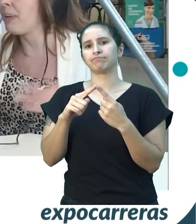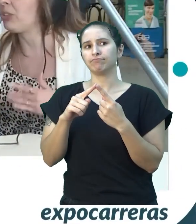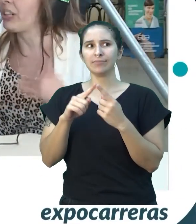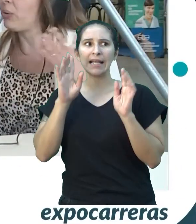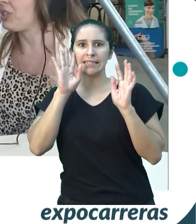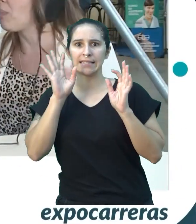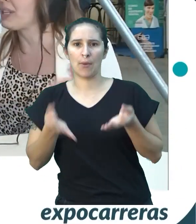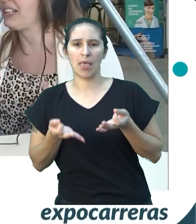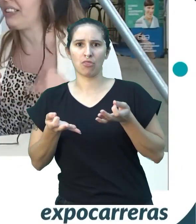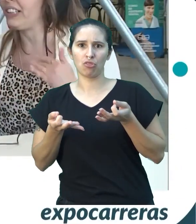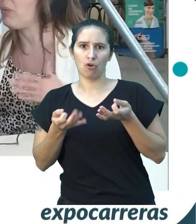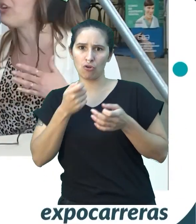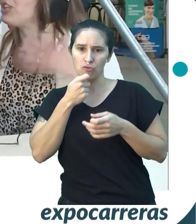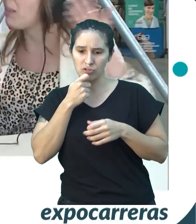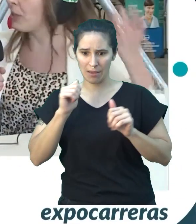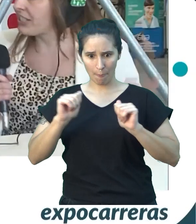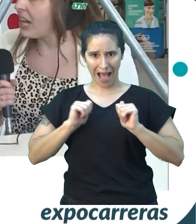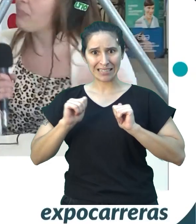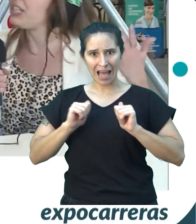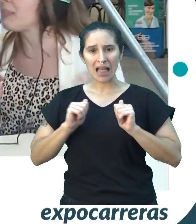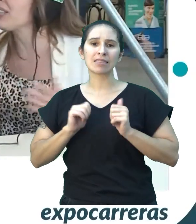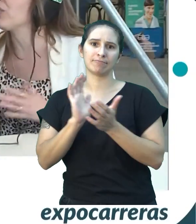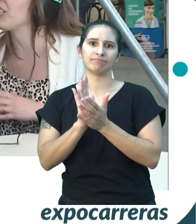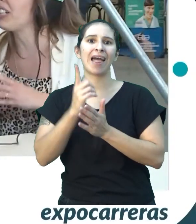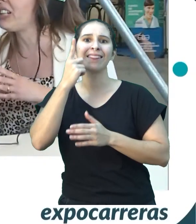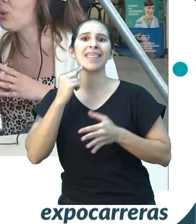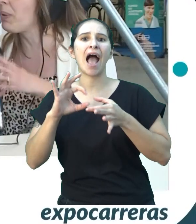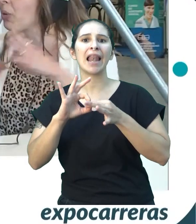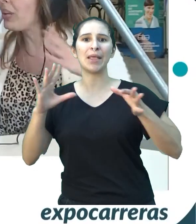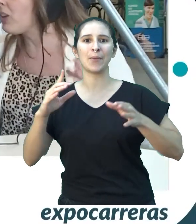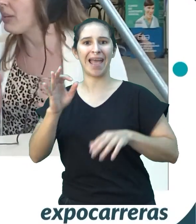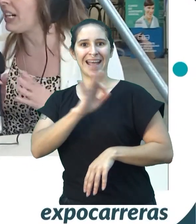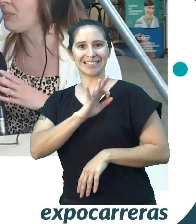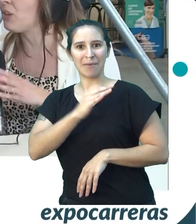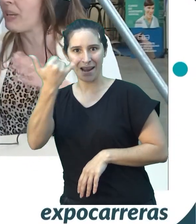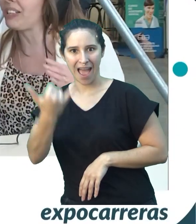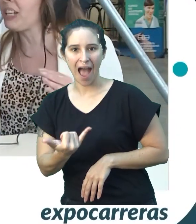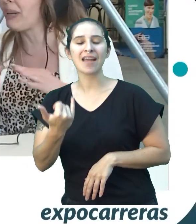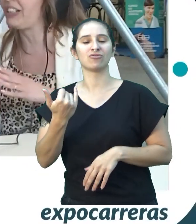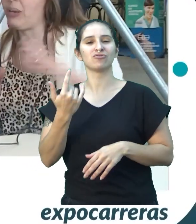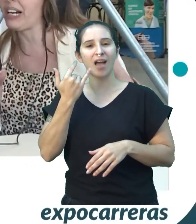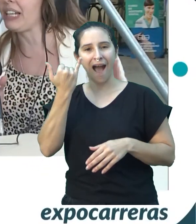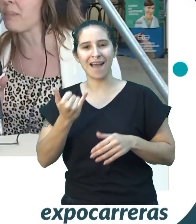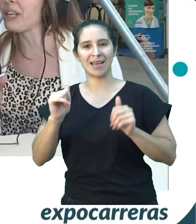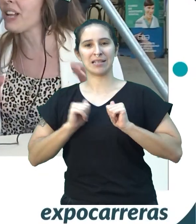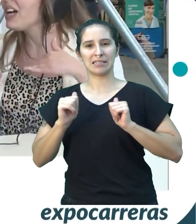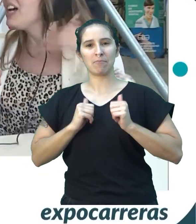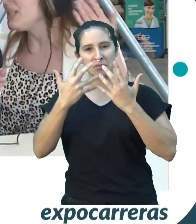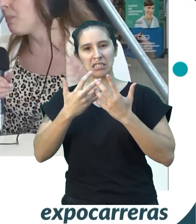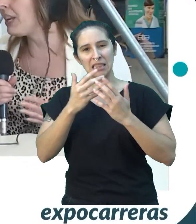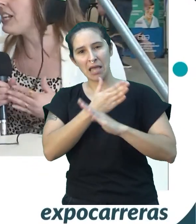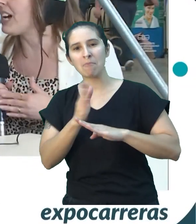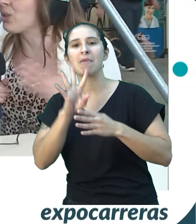consideraciones respecto a que si sos pasante tenés, bueno, días por examen y demás. Entonces está súper cuidado el mecanismo de pasantías para que trabajen en empresas